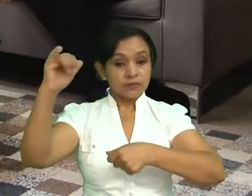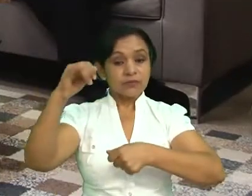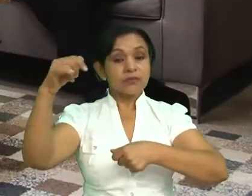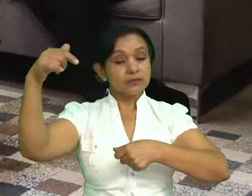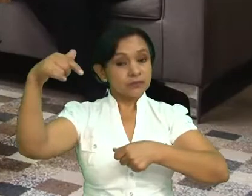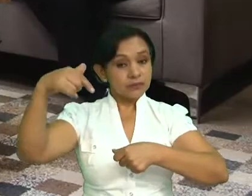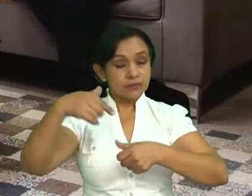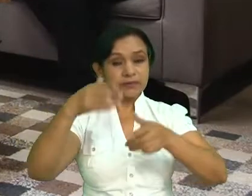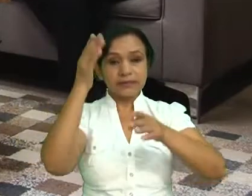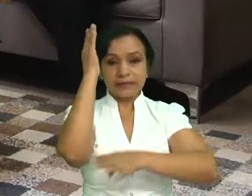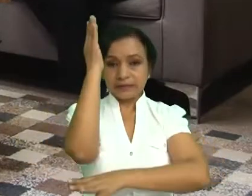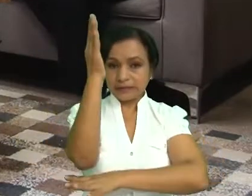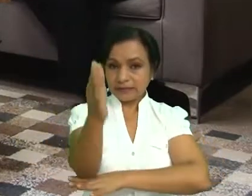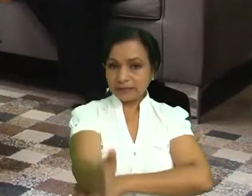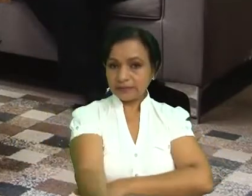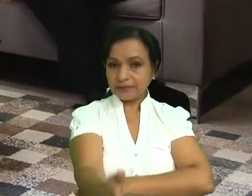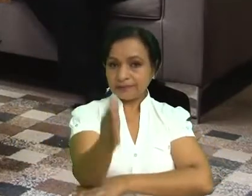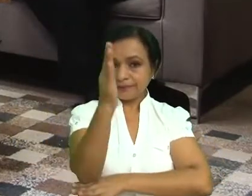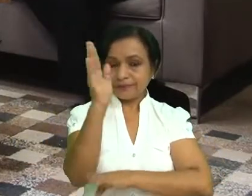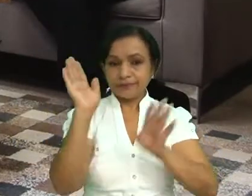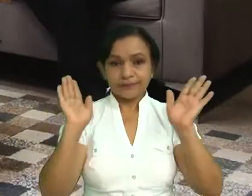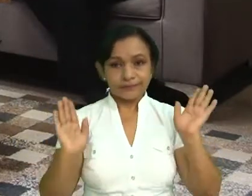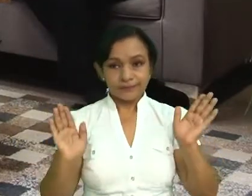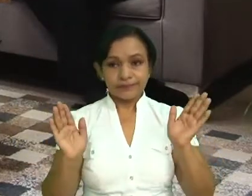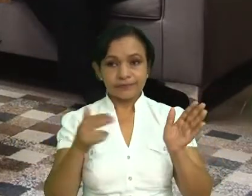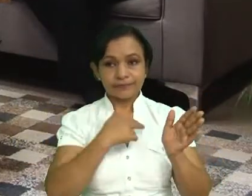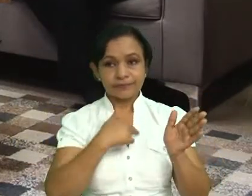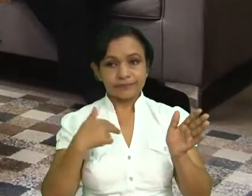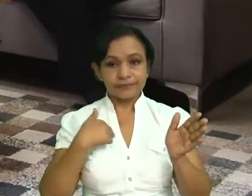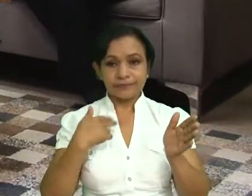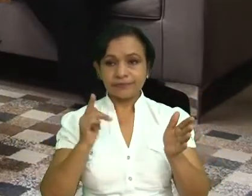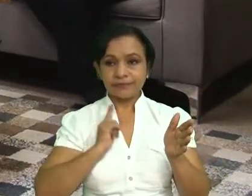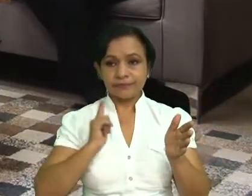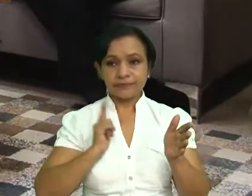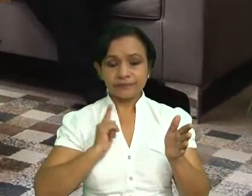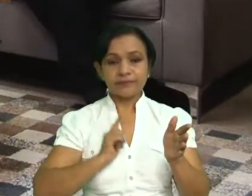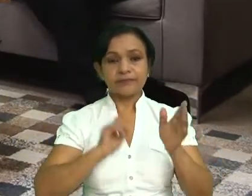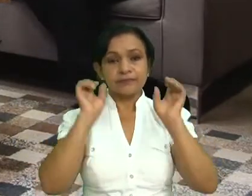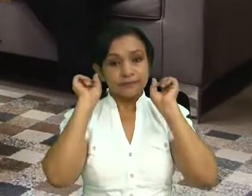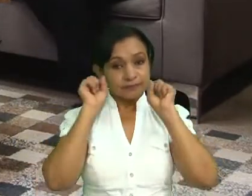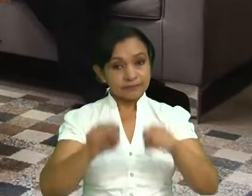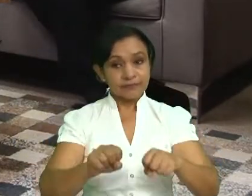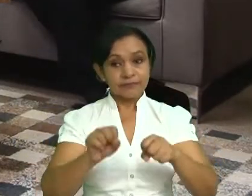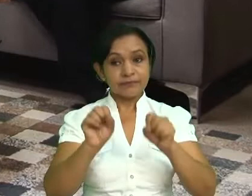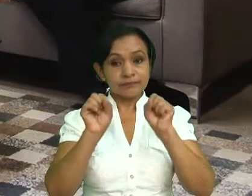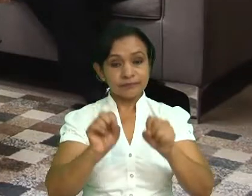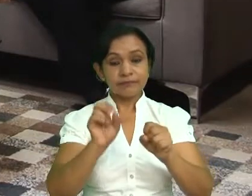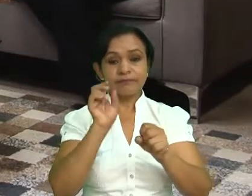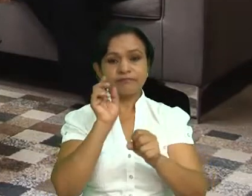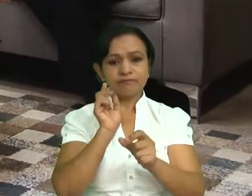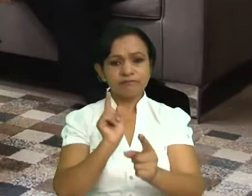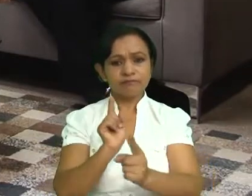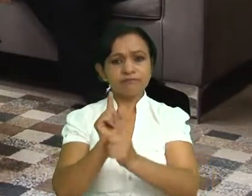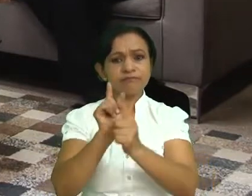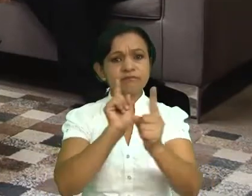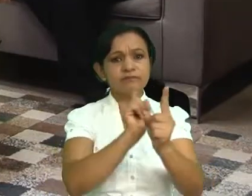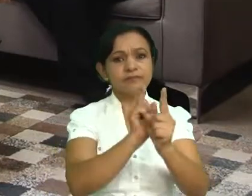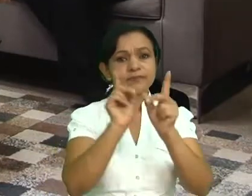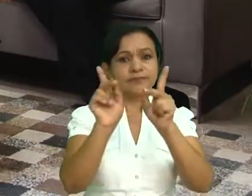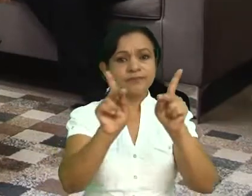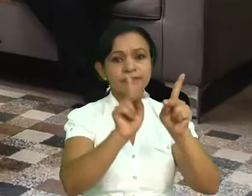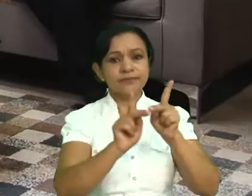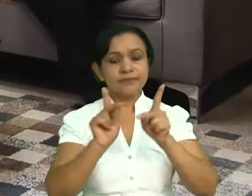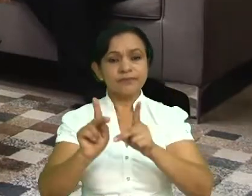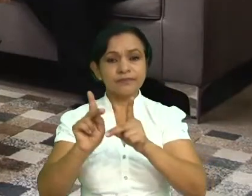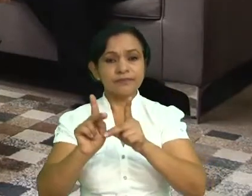si nosotros cerramos esos puestos fronterizos, nosotros no vamos a tener la posibilidad de poder identificar la persona